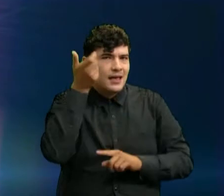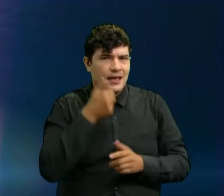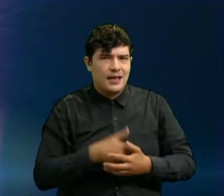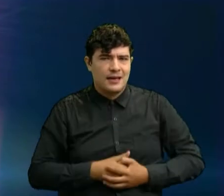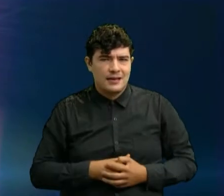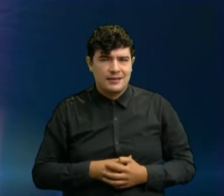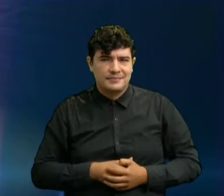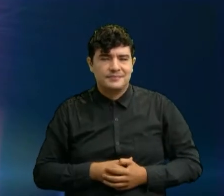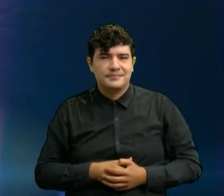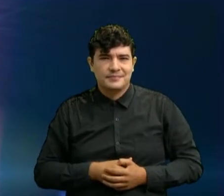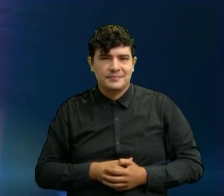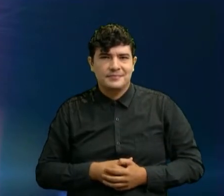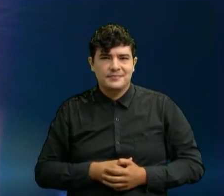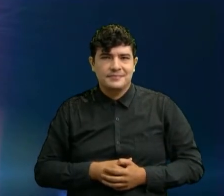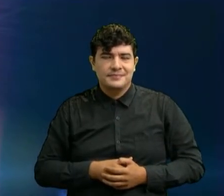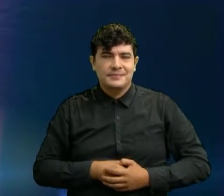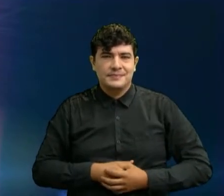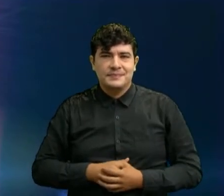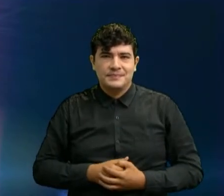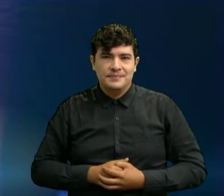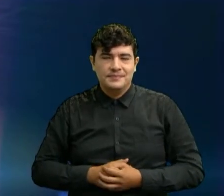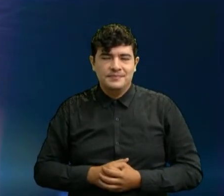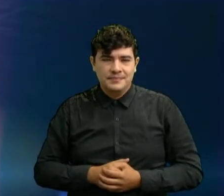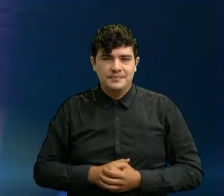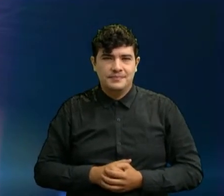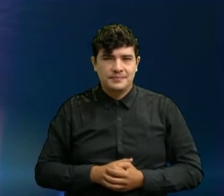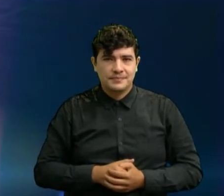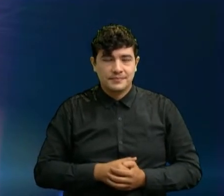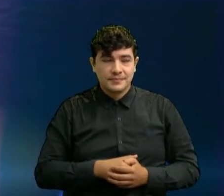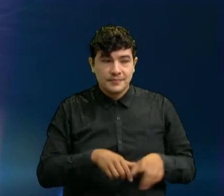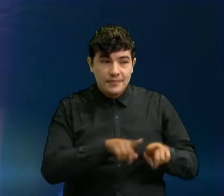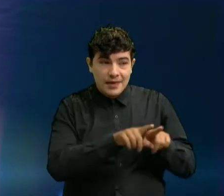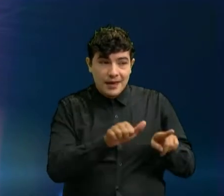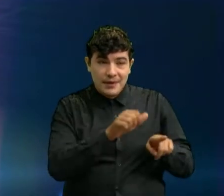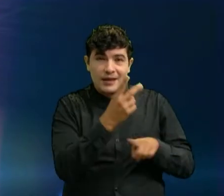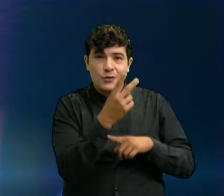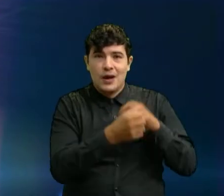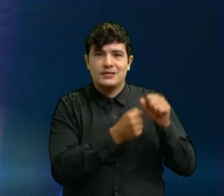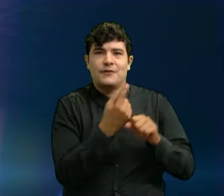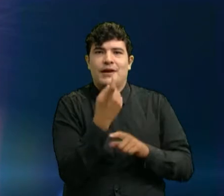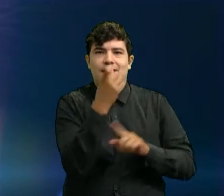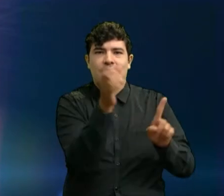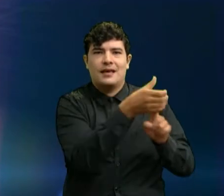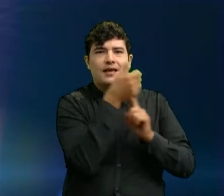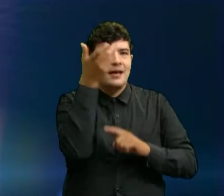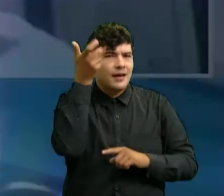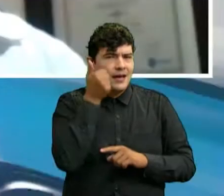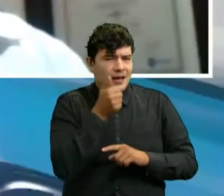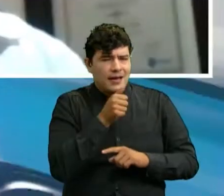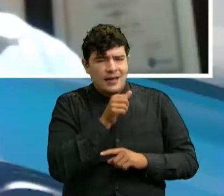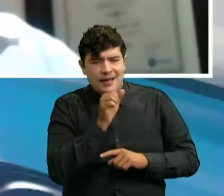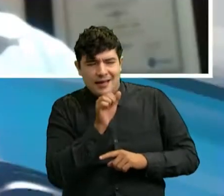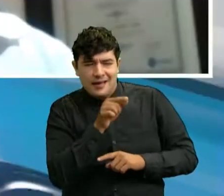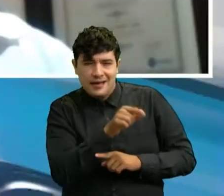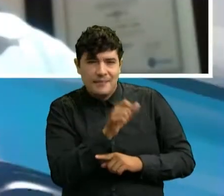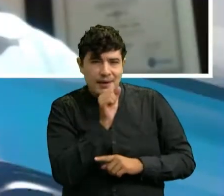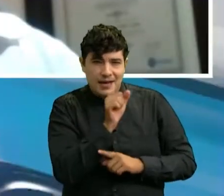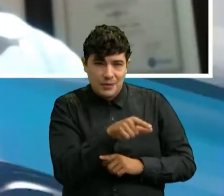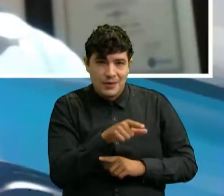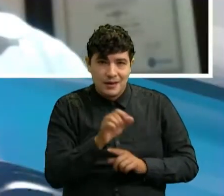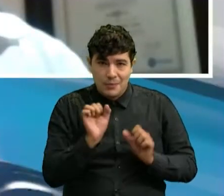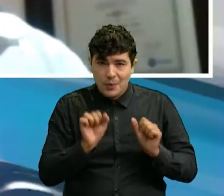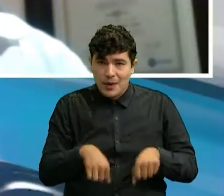anticipada o no le conviene? ¿Qué le podemos asesorar a nuestro televidente, abogados? ¿Le conviene o no le conviene